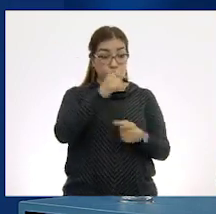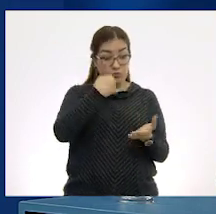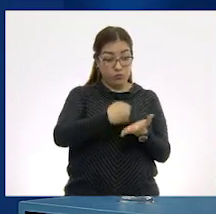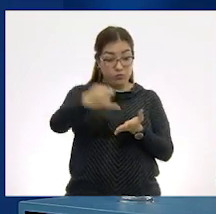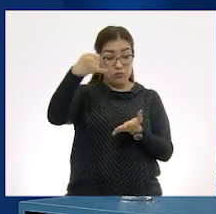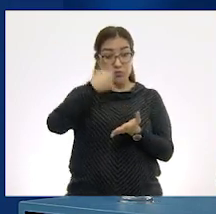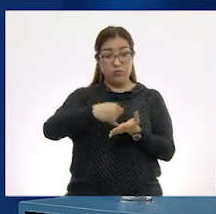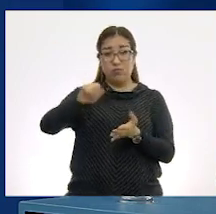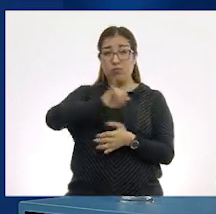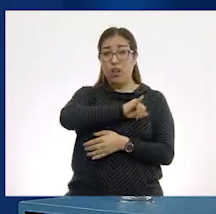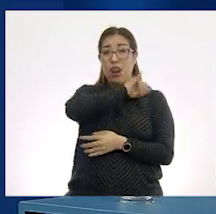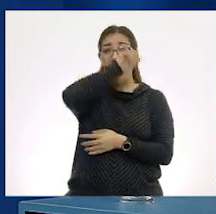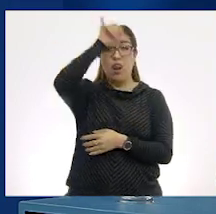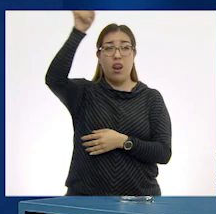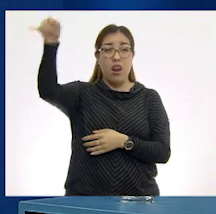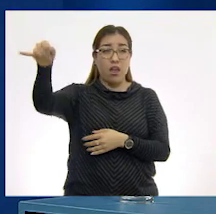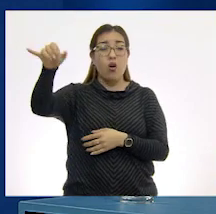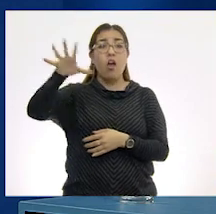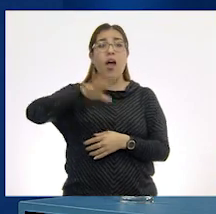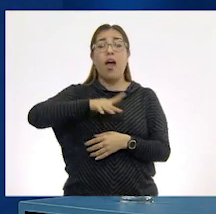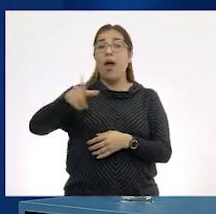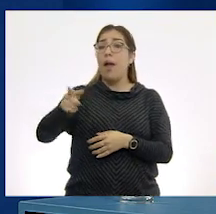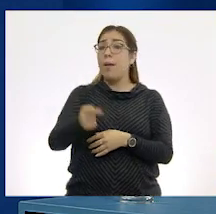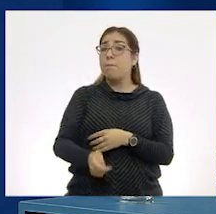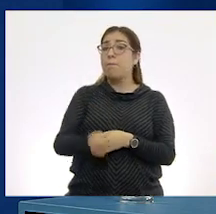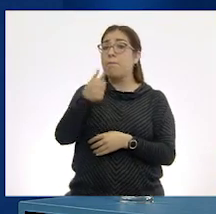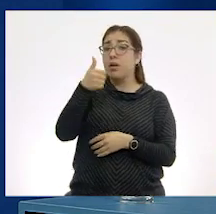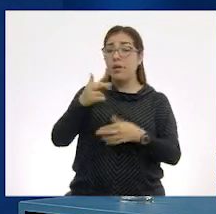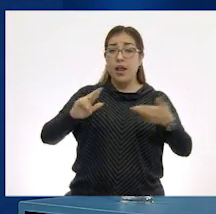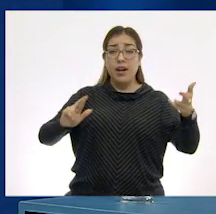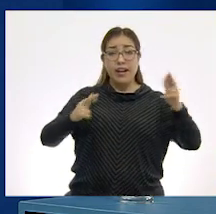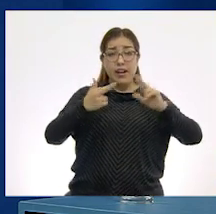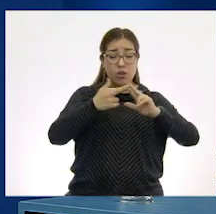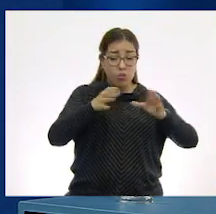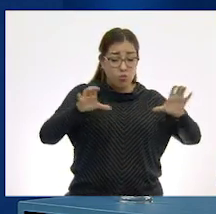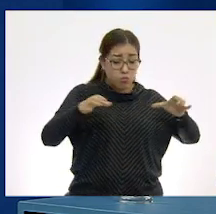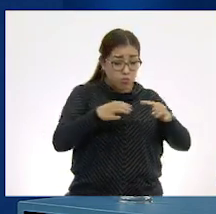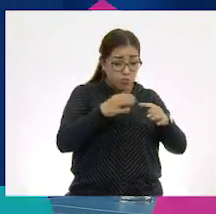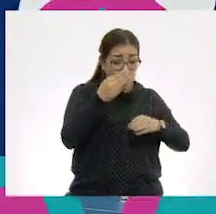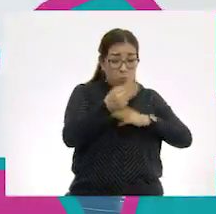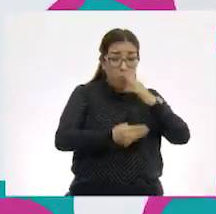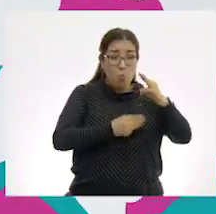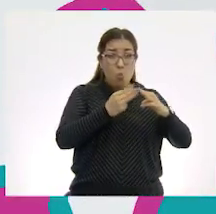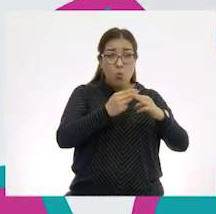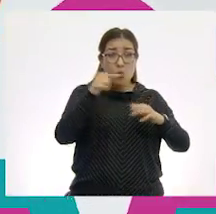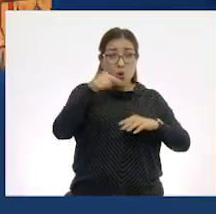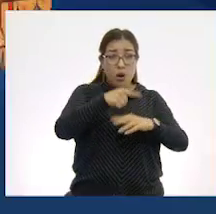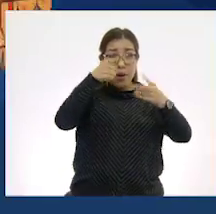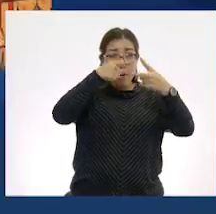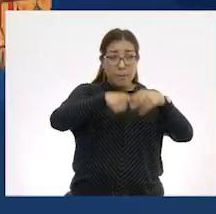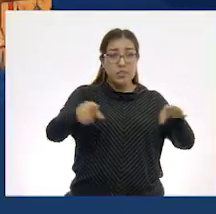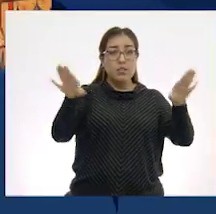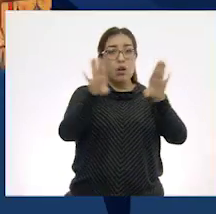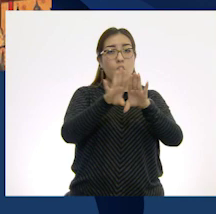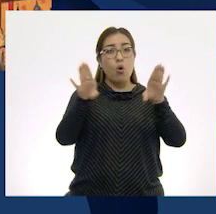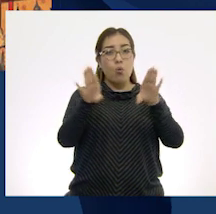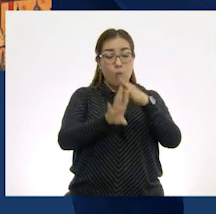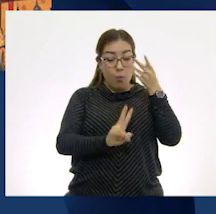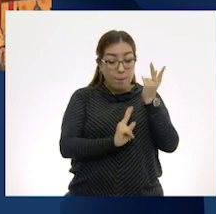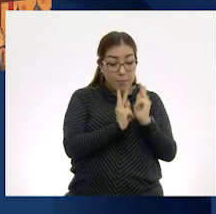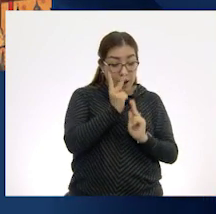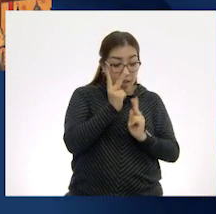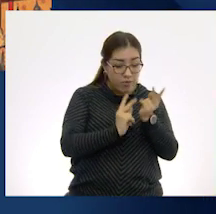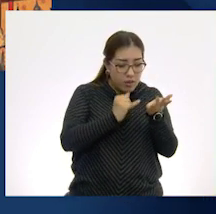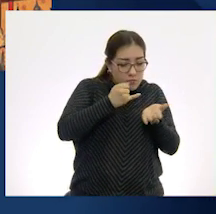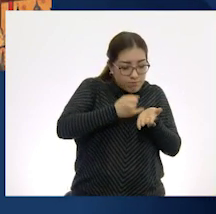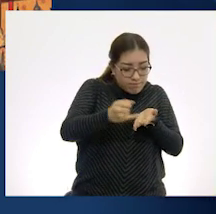Lejano Oriente fue una de las primeras regiones del mundo donde se registró el proceso de domesticación de plantas